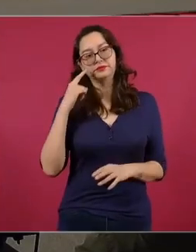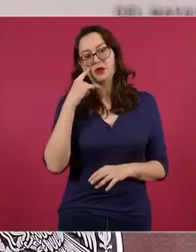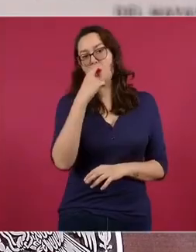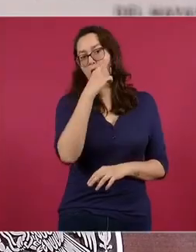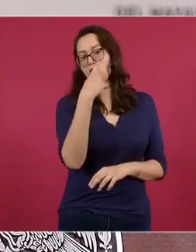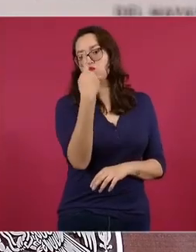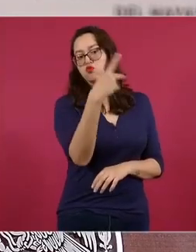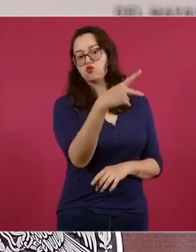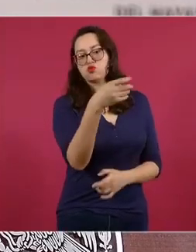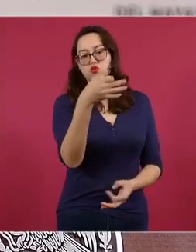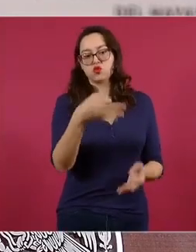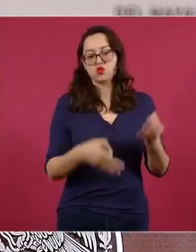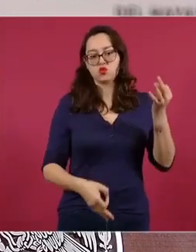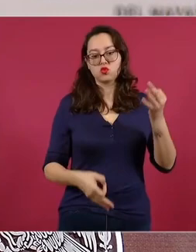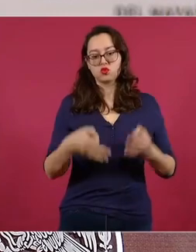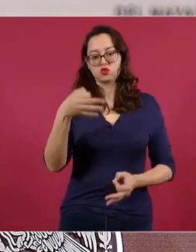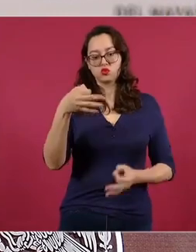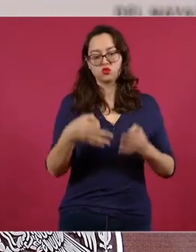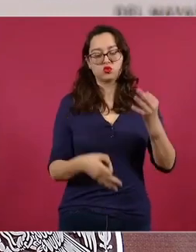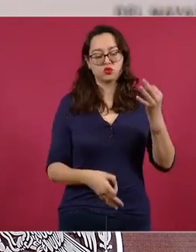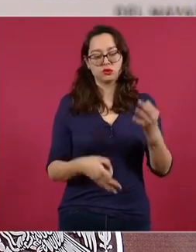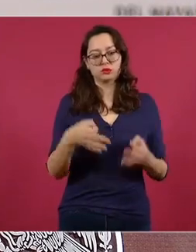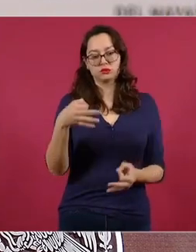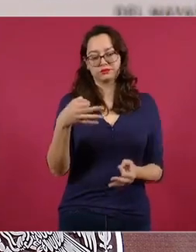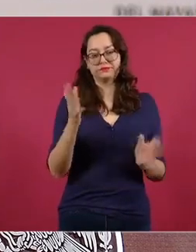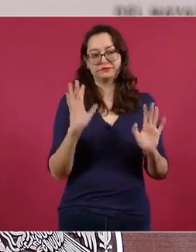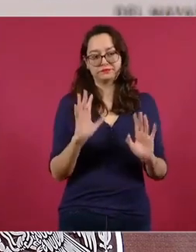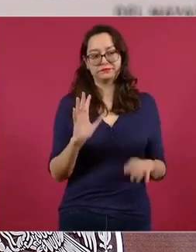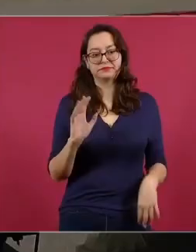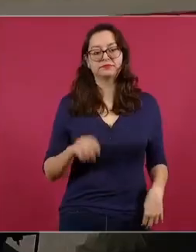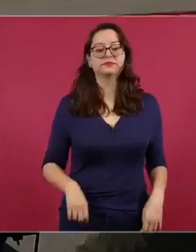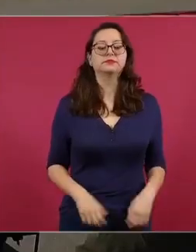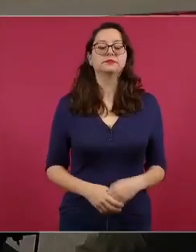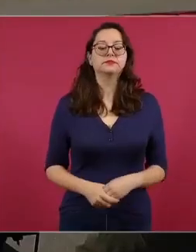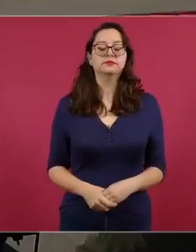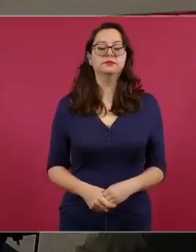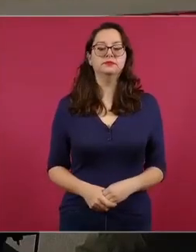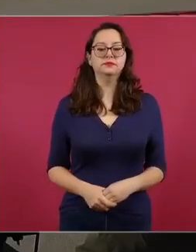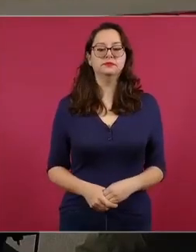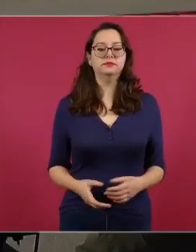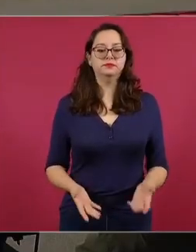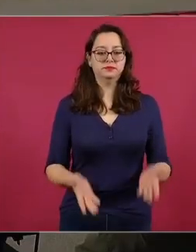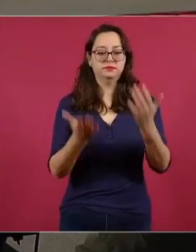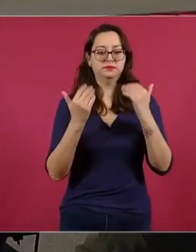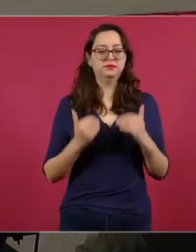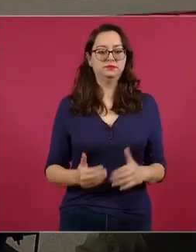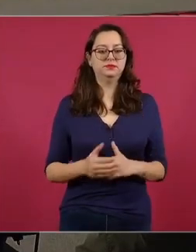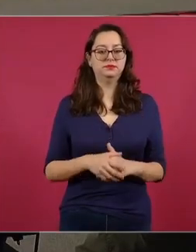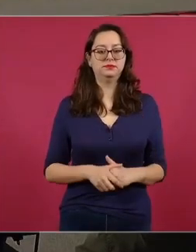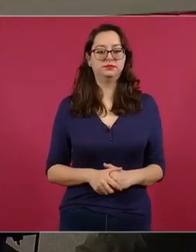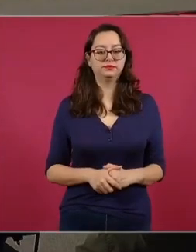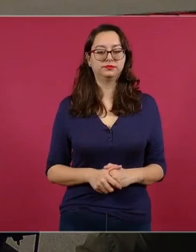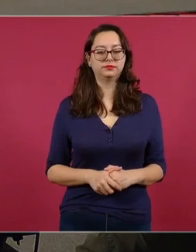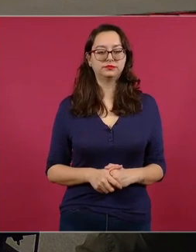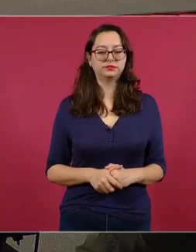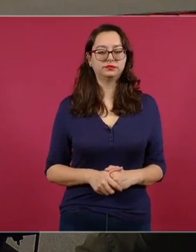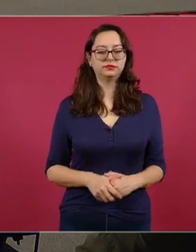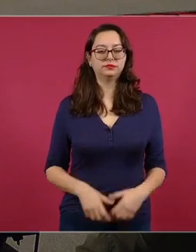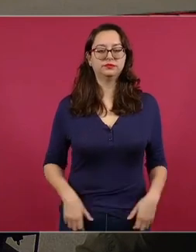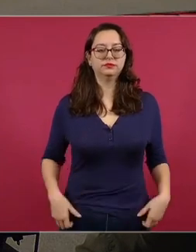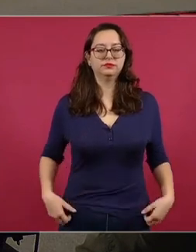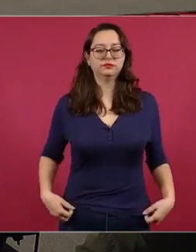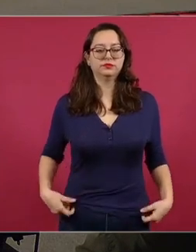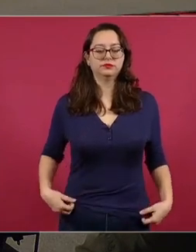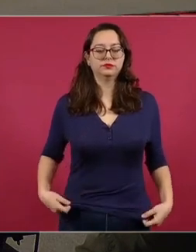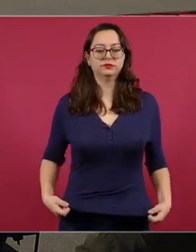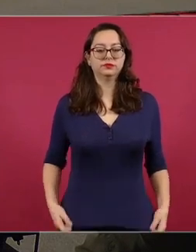a través de esta trama de corrupción. Dale vuelta. Digo,